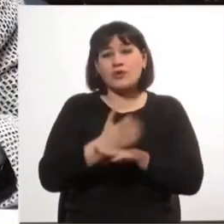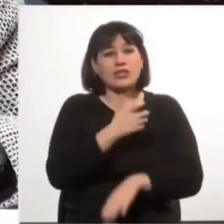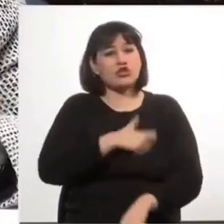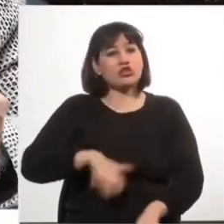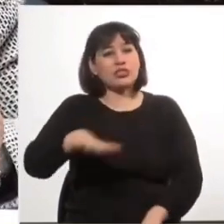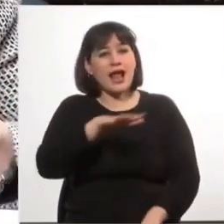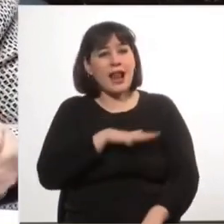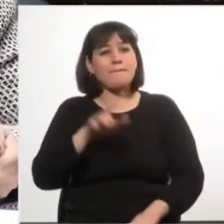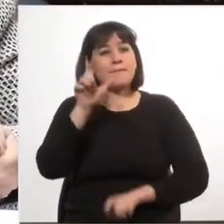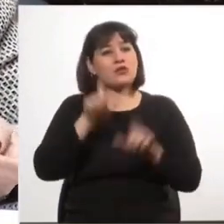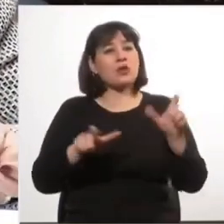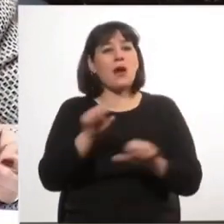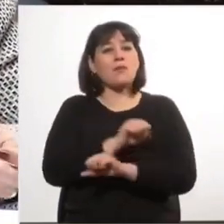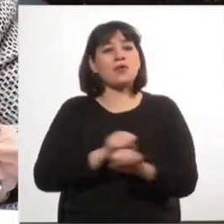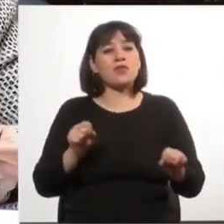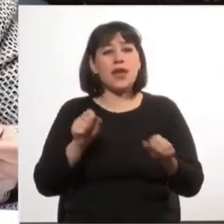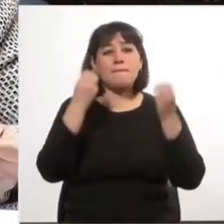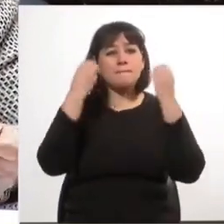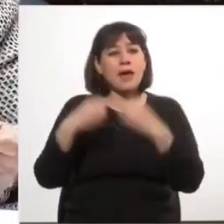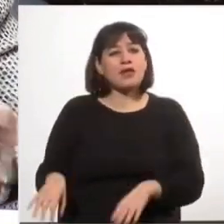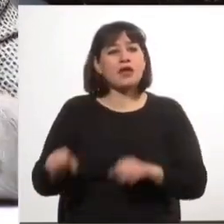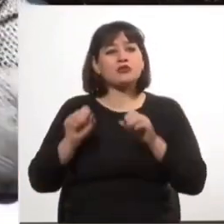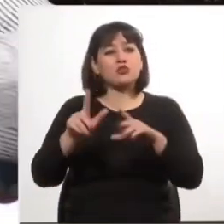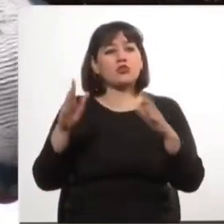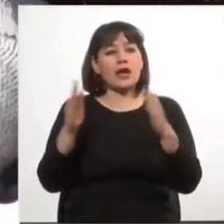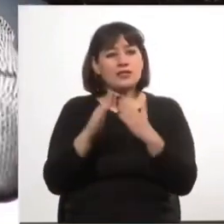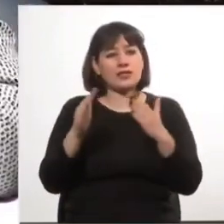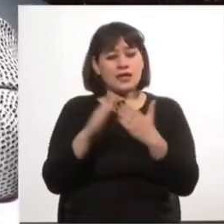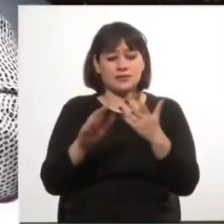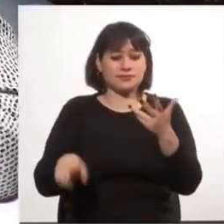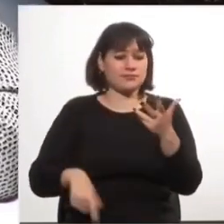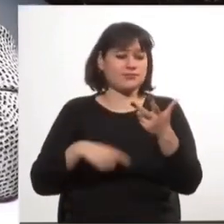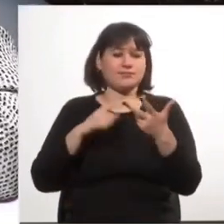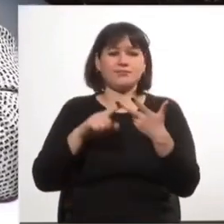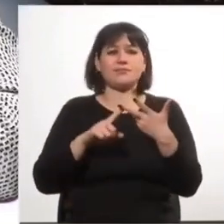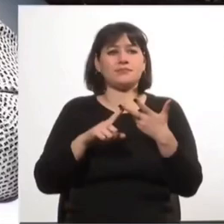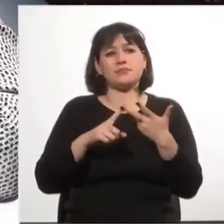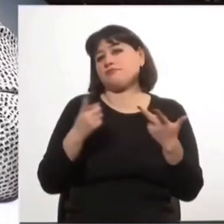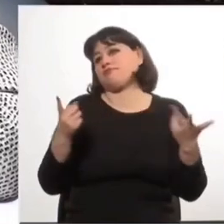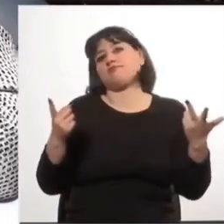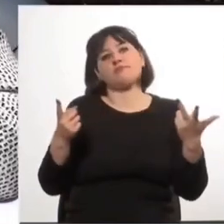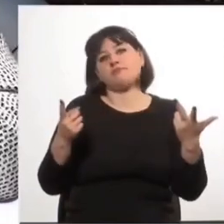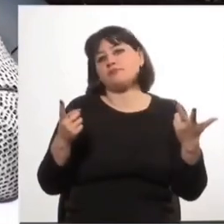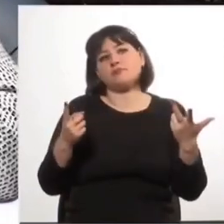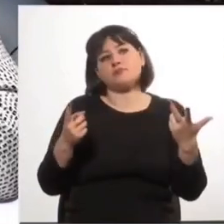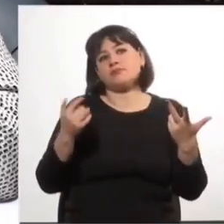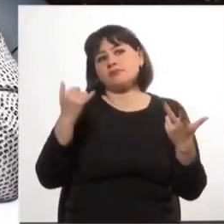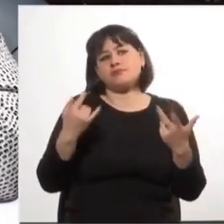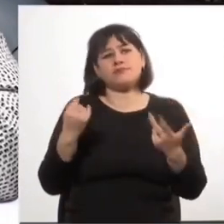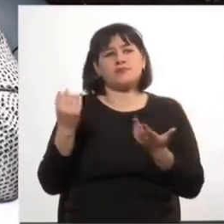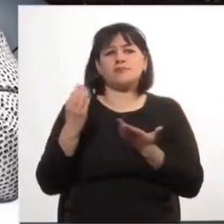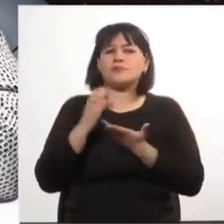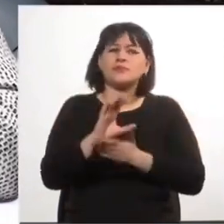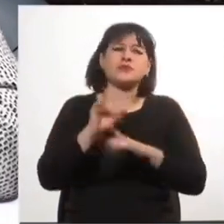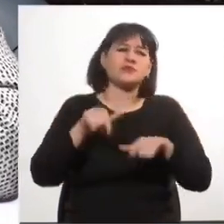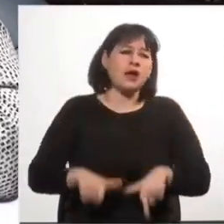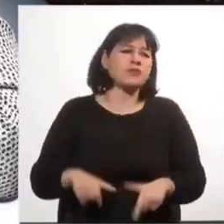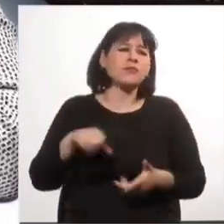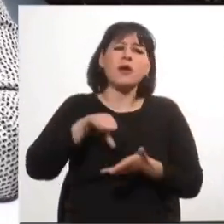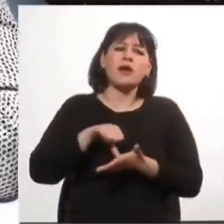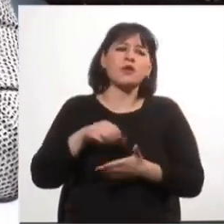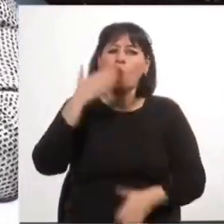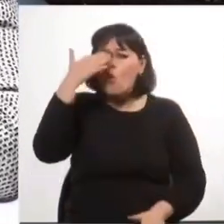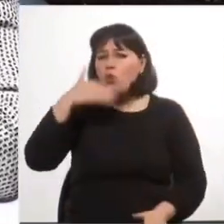que pudiera perder su vivienda, y ahí hubo que capitalizar. Se ha hablado tanto en este país en